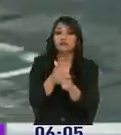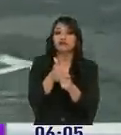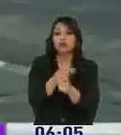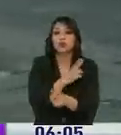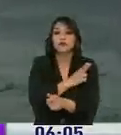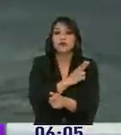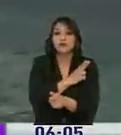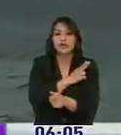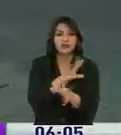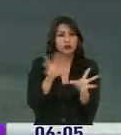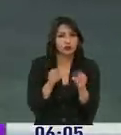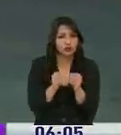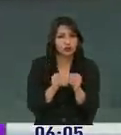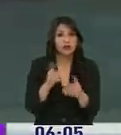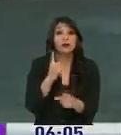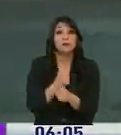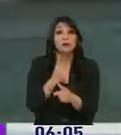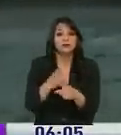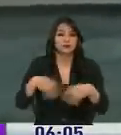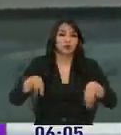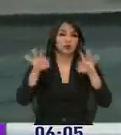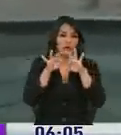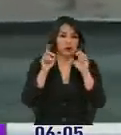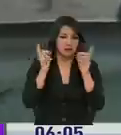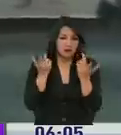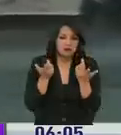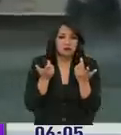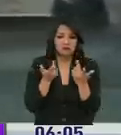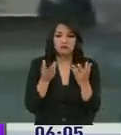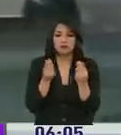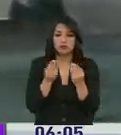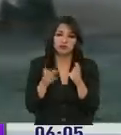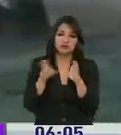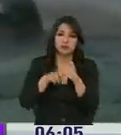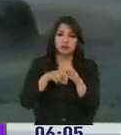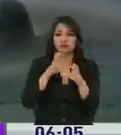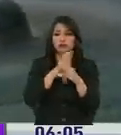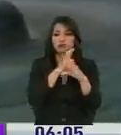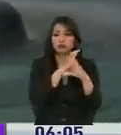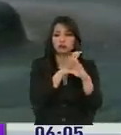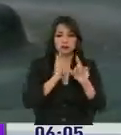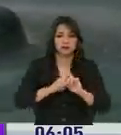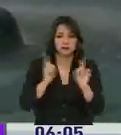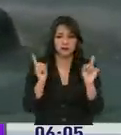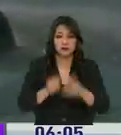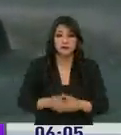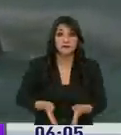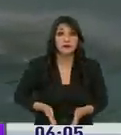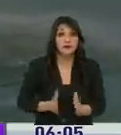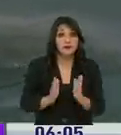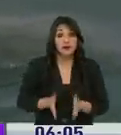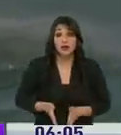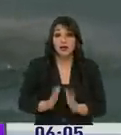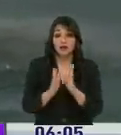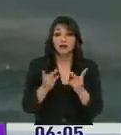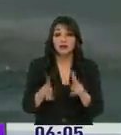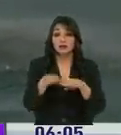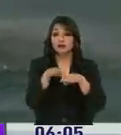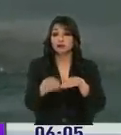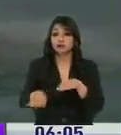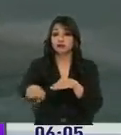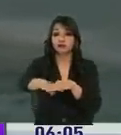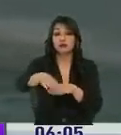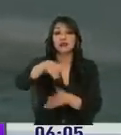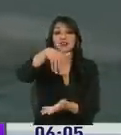zona, y de allí también la importancia y por qué hay tantos pasajeros en los buses. Estas vías también y estas rutas conectan hacia el